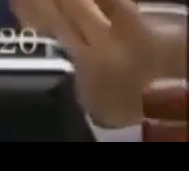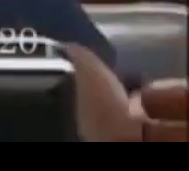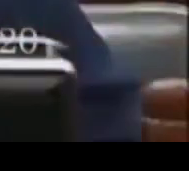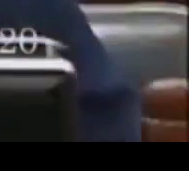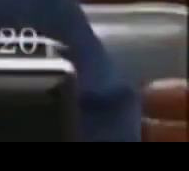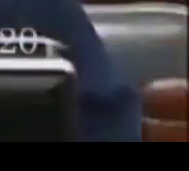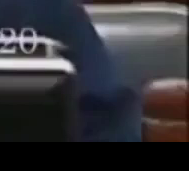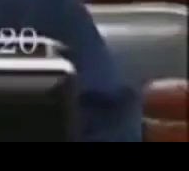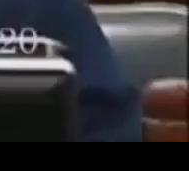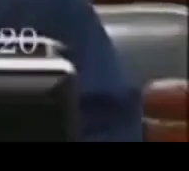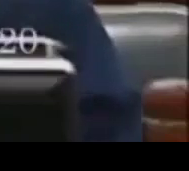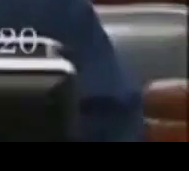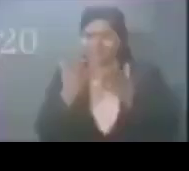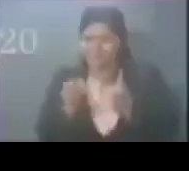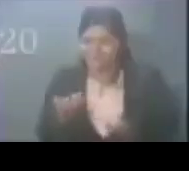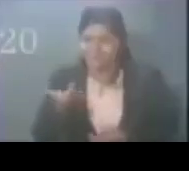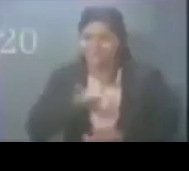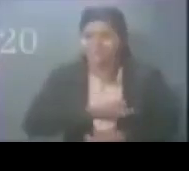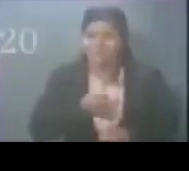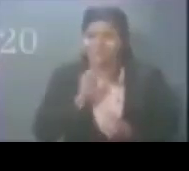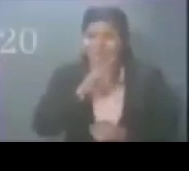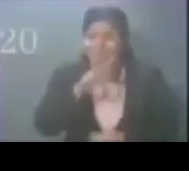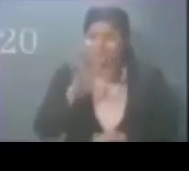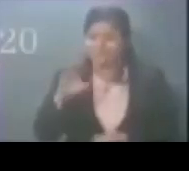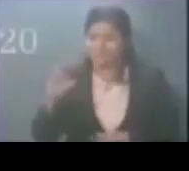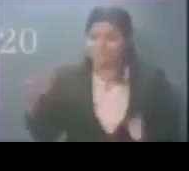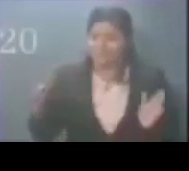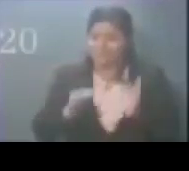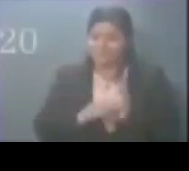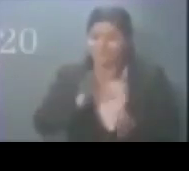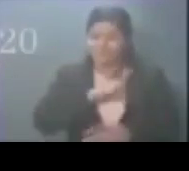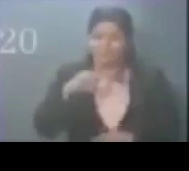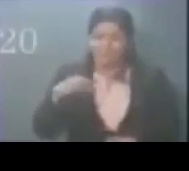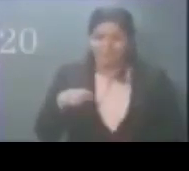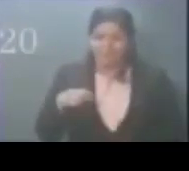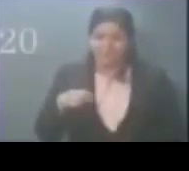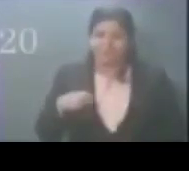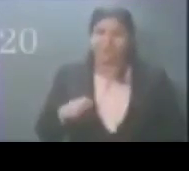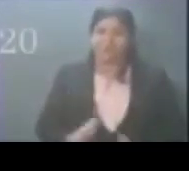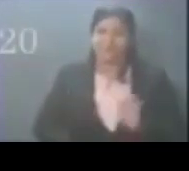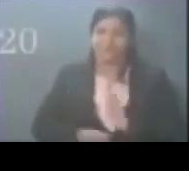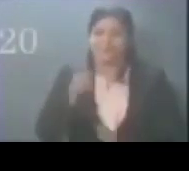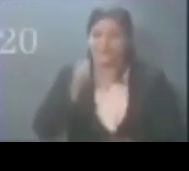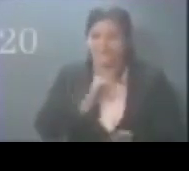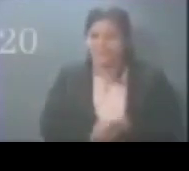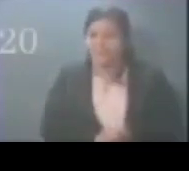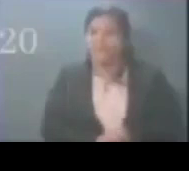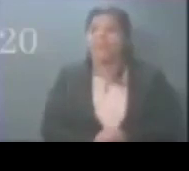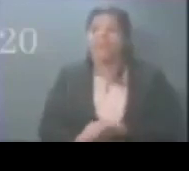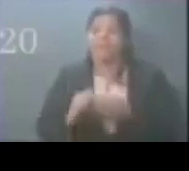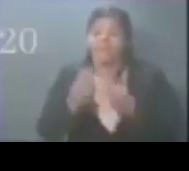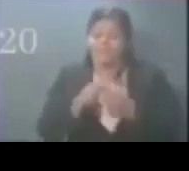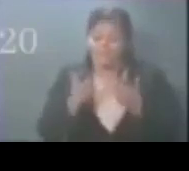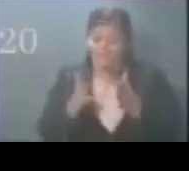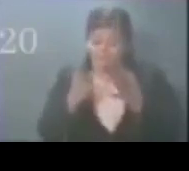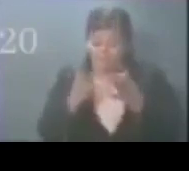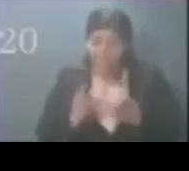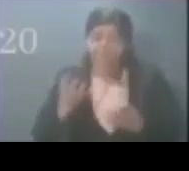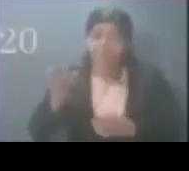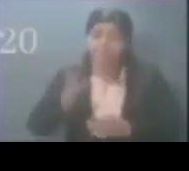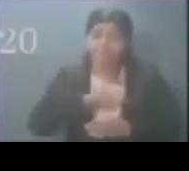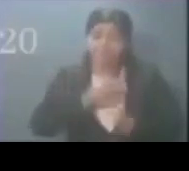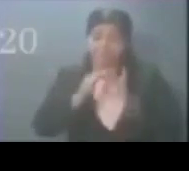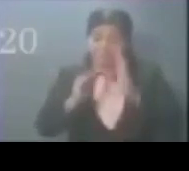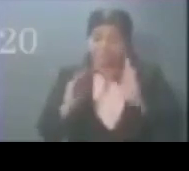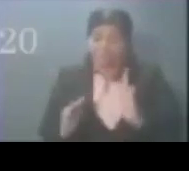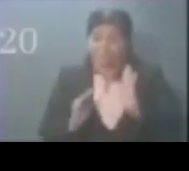Luchemos por conseguir que estas 200.000 familias logren un estatus permanente, una residencia, y no